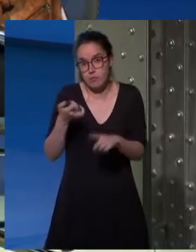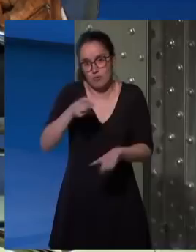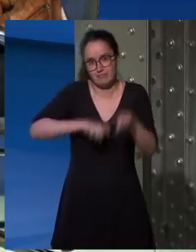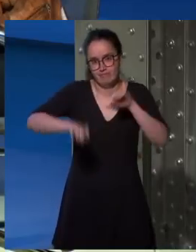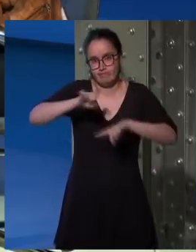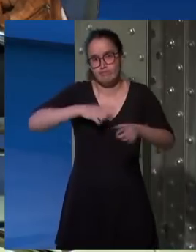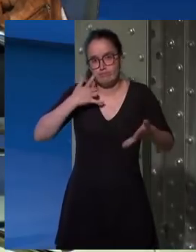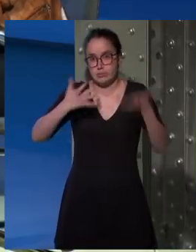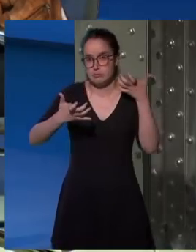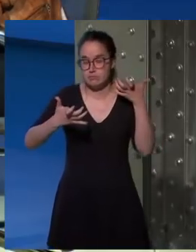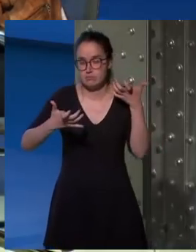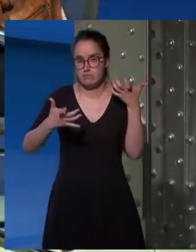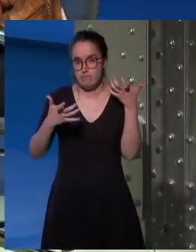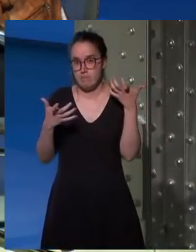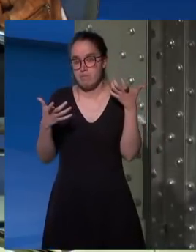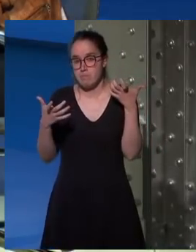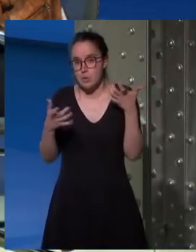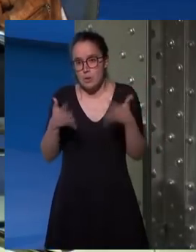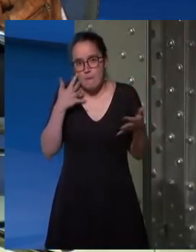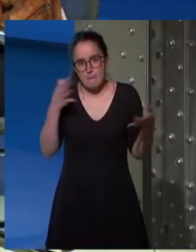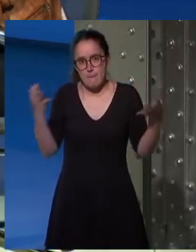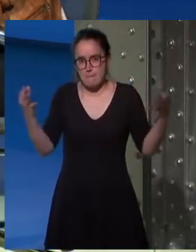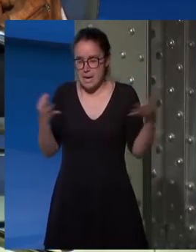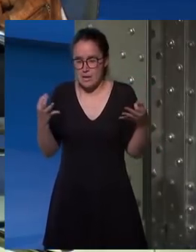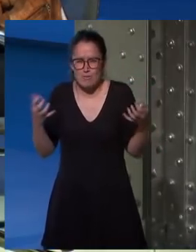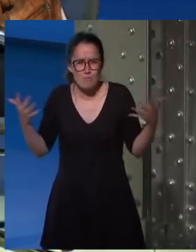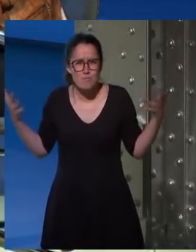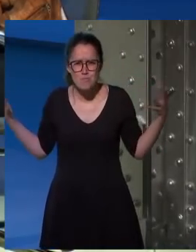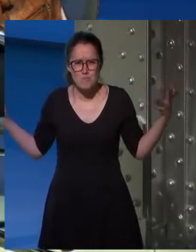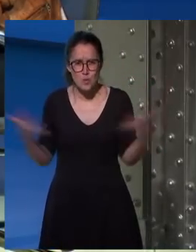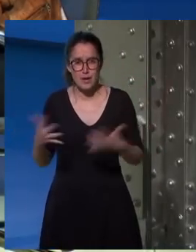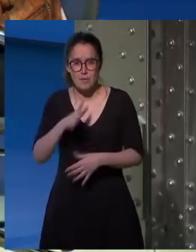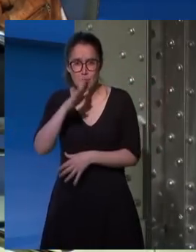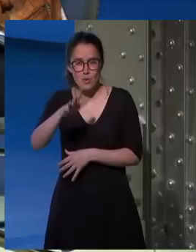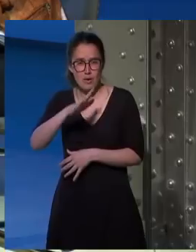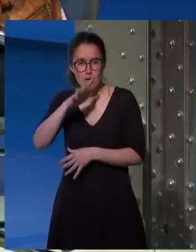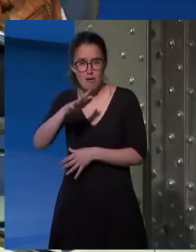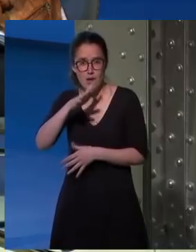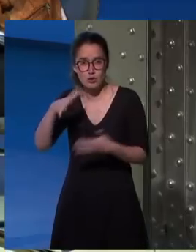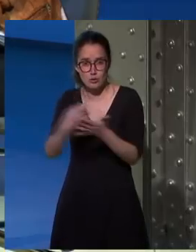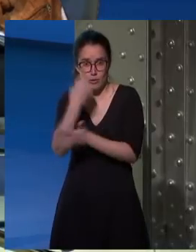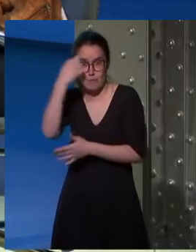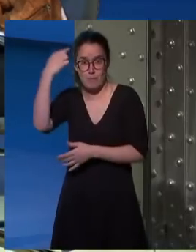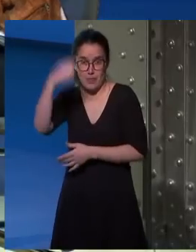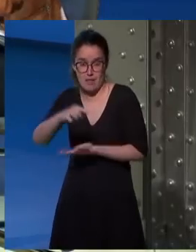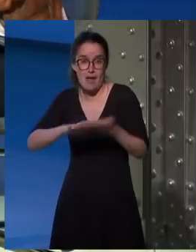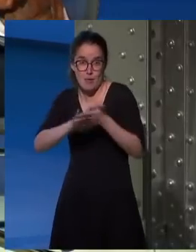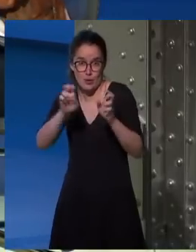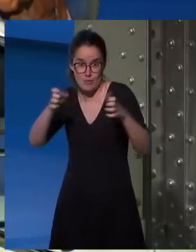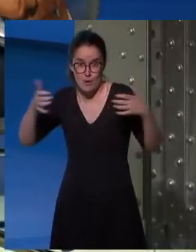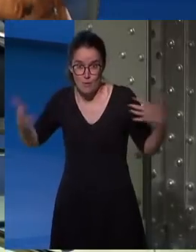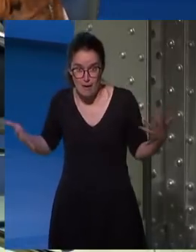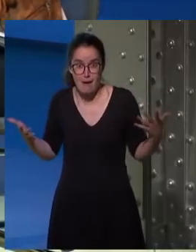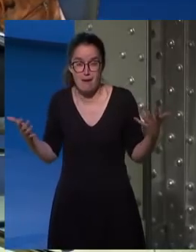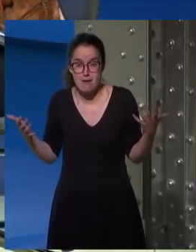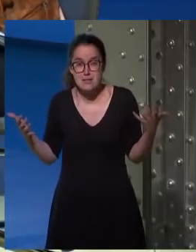retrocesos y desde luego pues hay un peligro gravísimo porque, bueno, pues, en fin, todos sabemos a qué me estoy refiriendo. Sí.